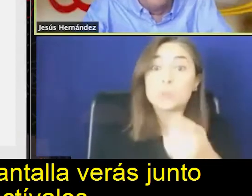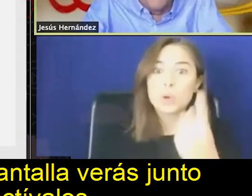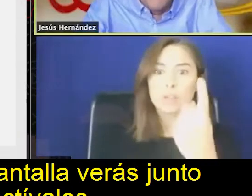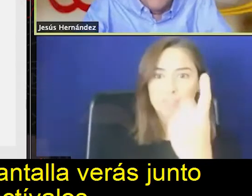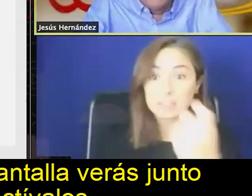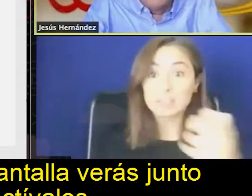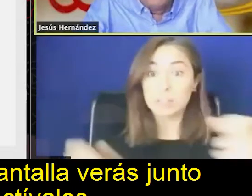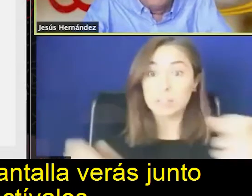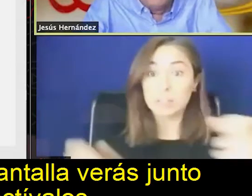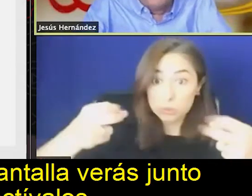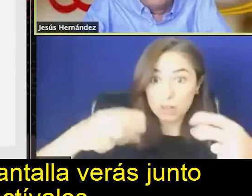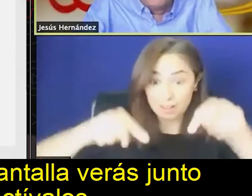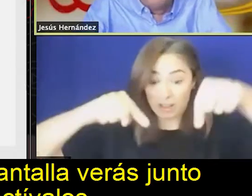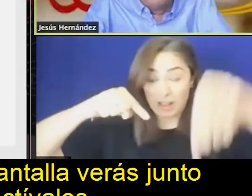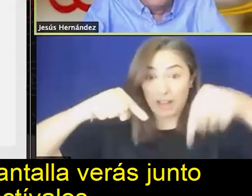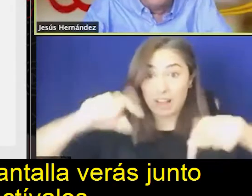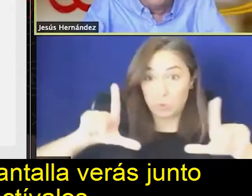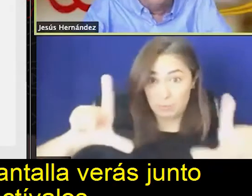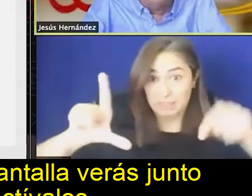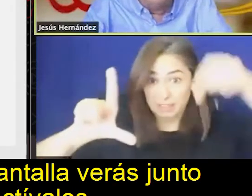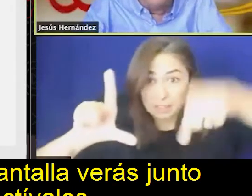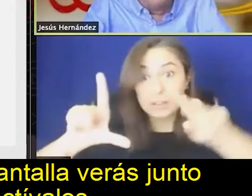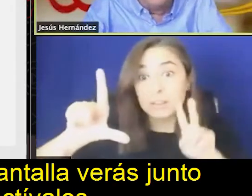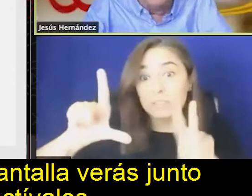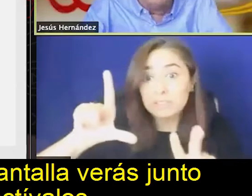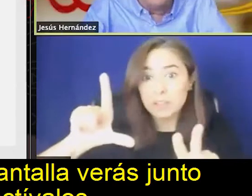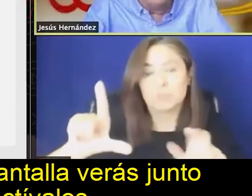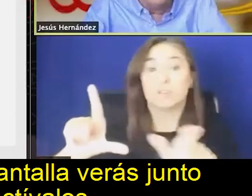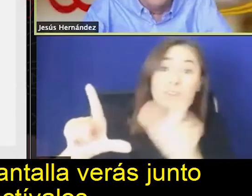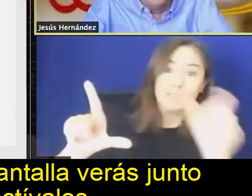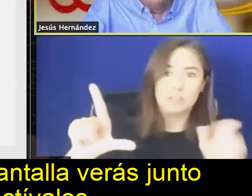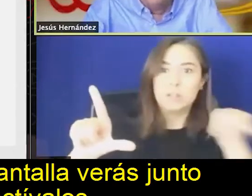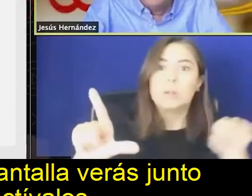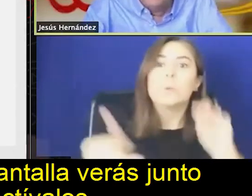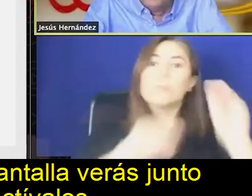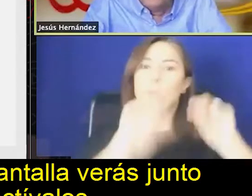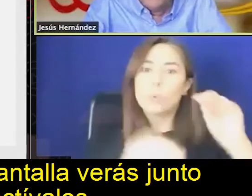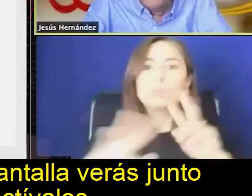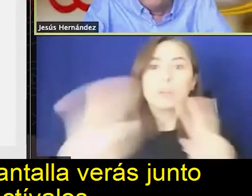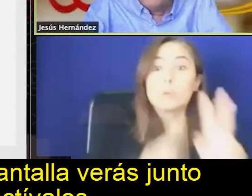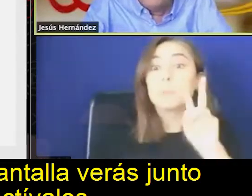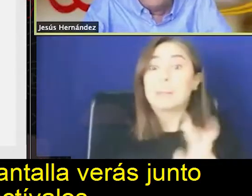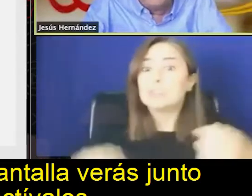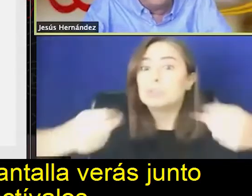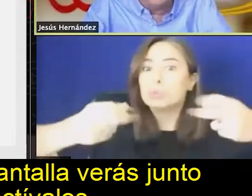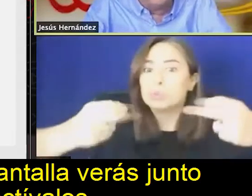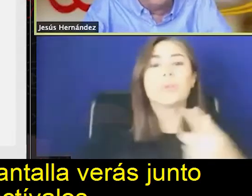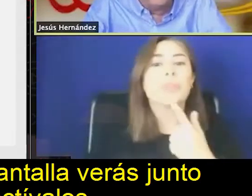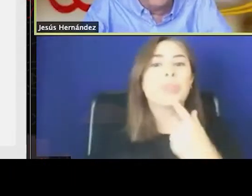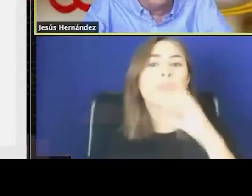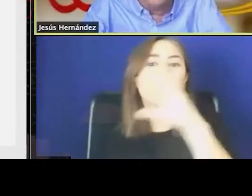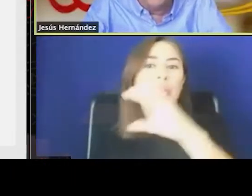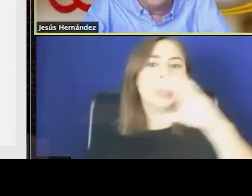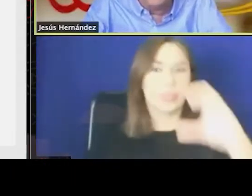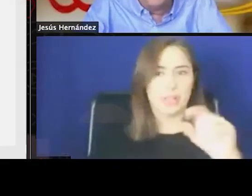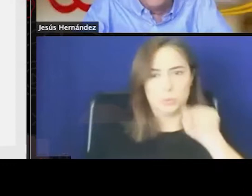subtitulado, en la parte inferior de la pantalla verás junto a preguntas y respuestas los subtítulos. Pone CC, actívalos,